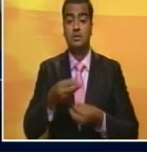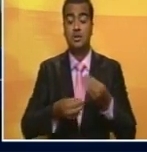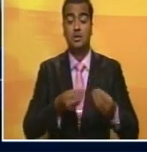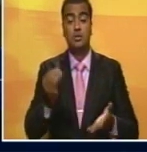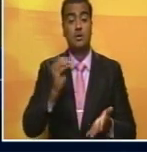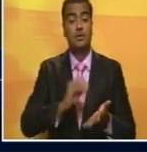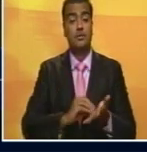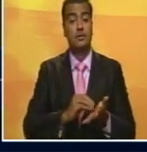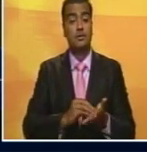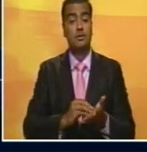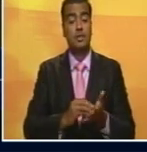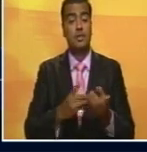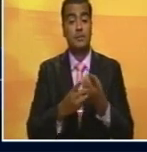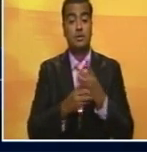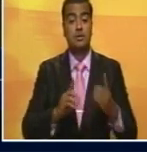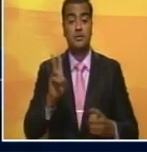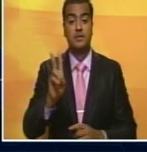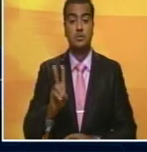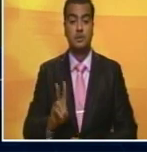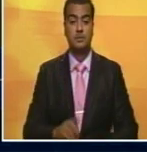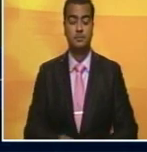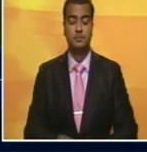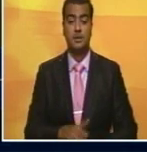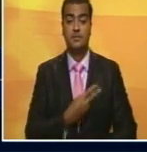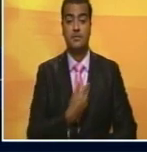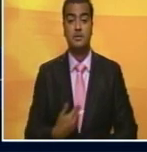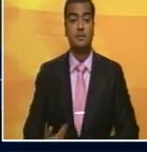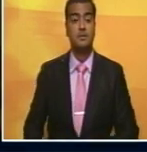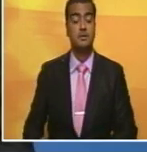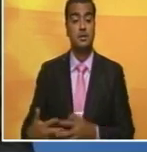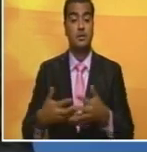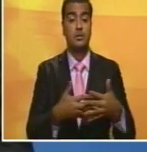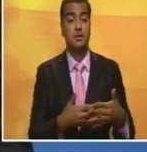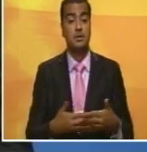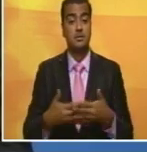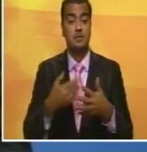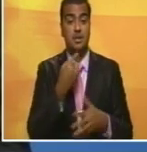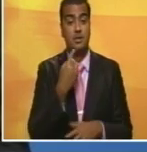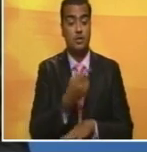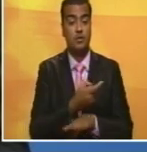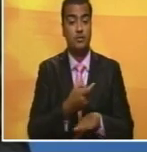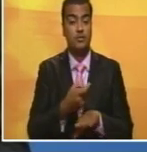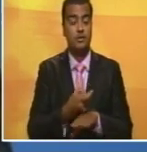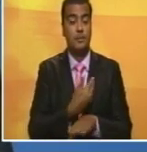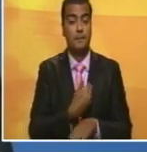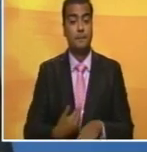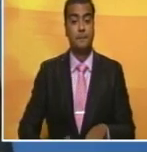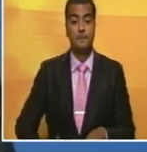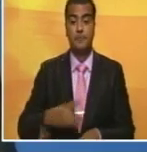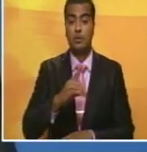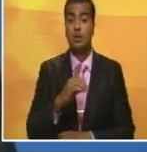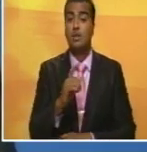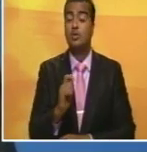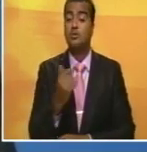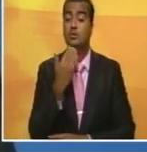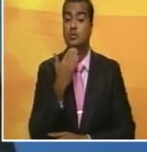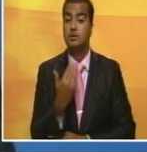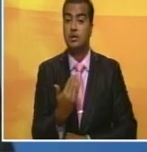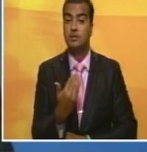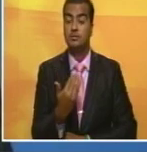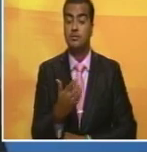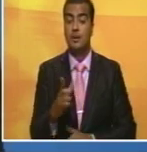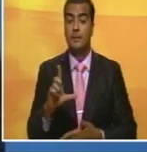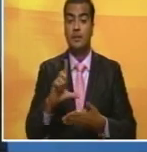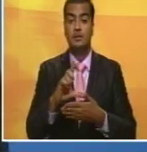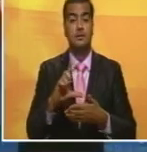restablezca la democracia en Venezuela. El vicepresidente estadounidense destacó que el gobierno del presidente Donald Trump solicita a